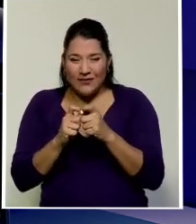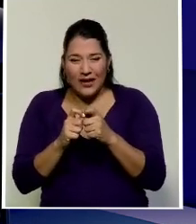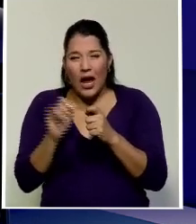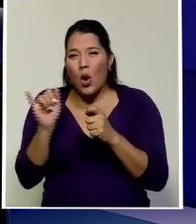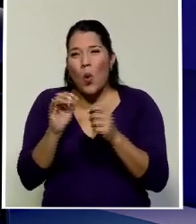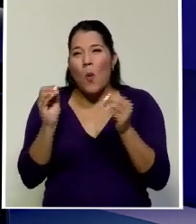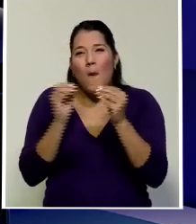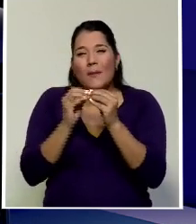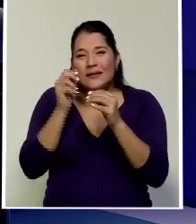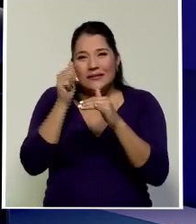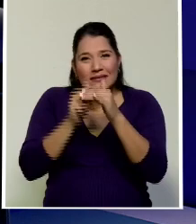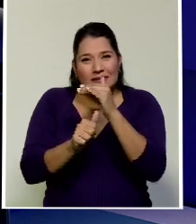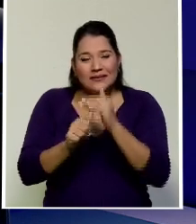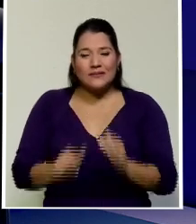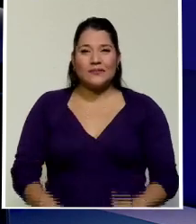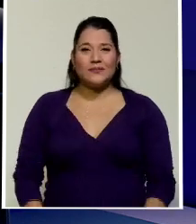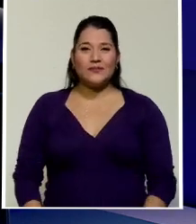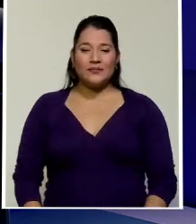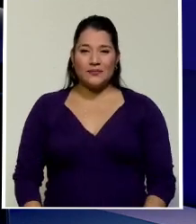escondidas, por decirlo de alguna forma, ¿no?